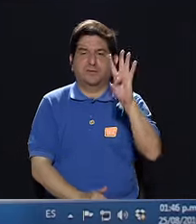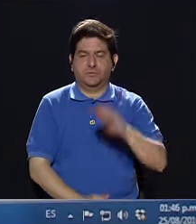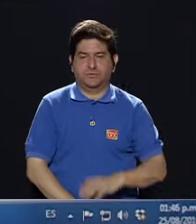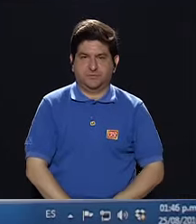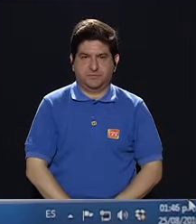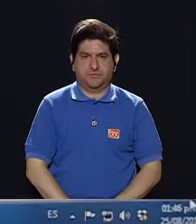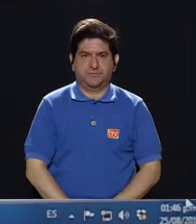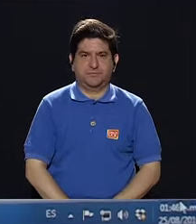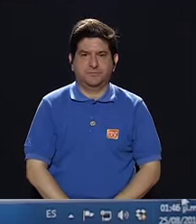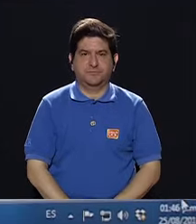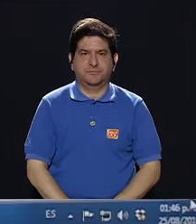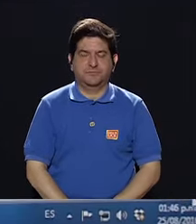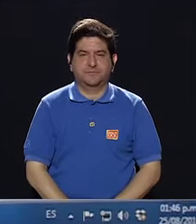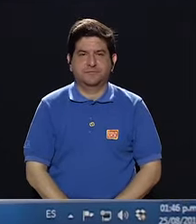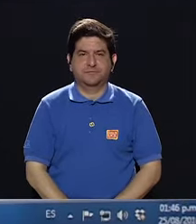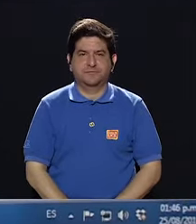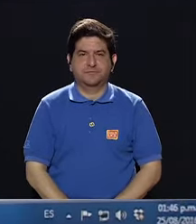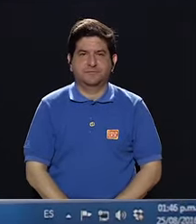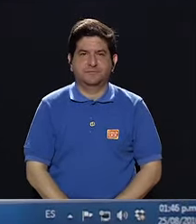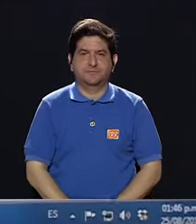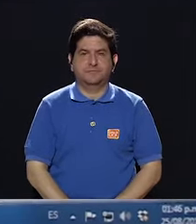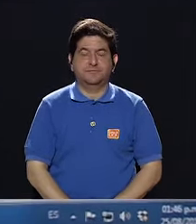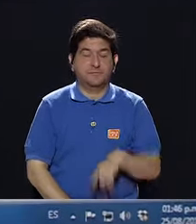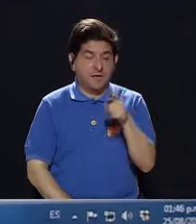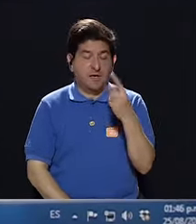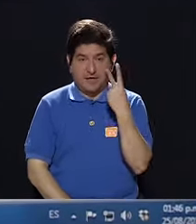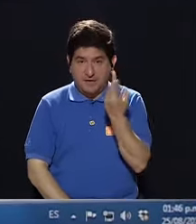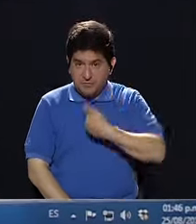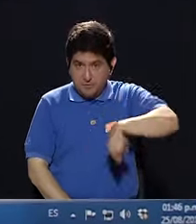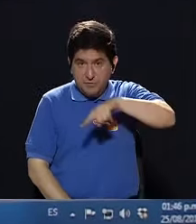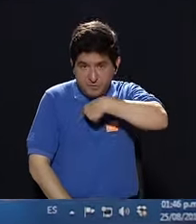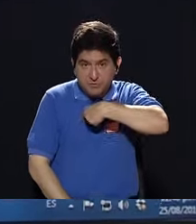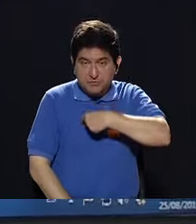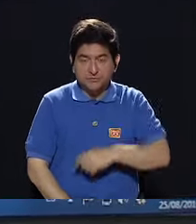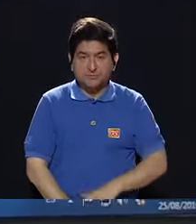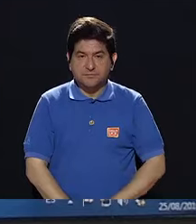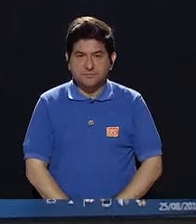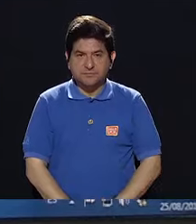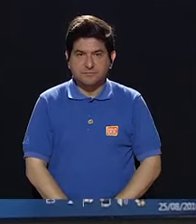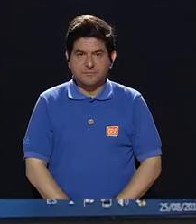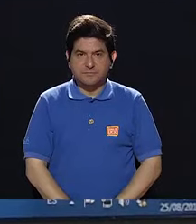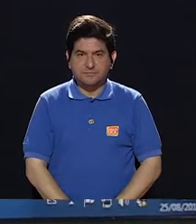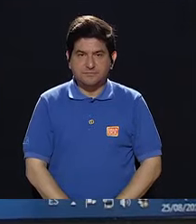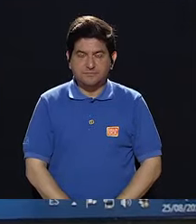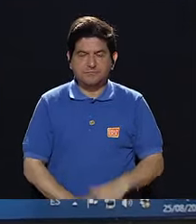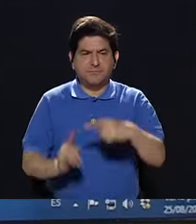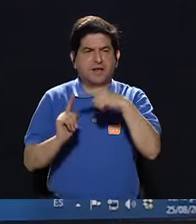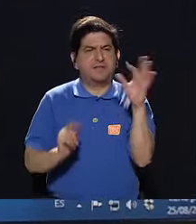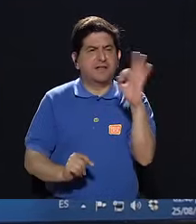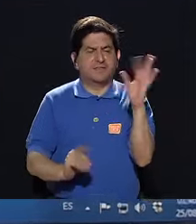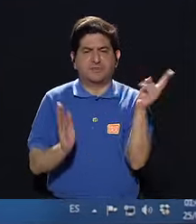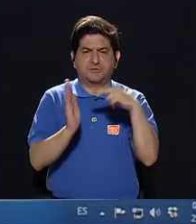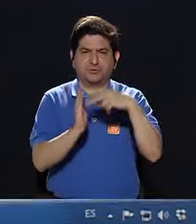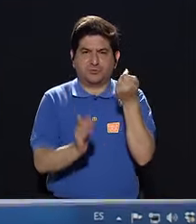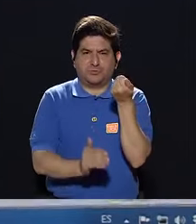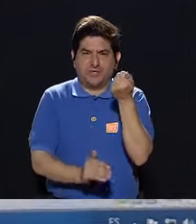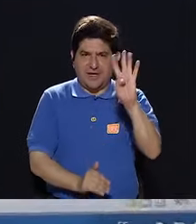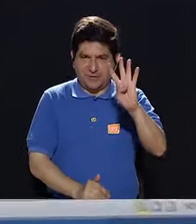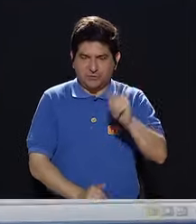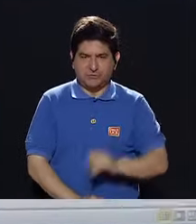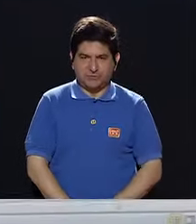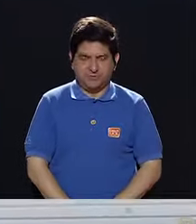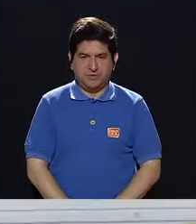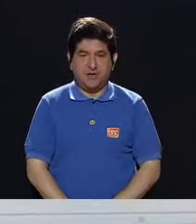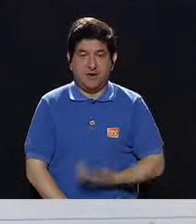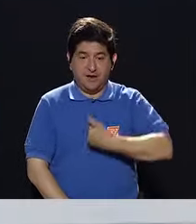el 2014. Entonces, aquí podemos ver que desde febrero de